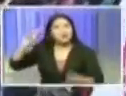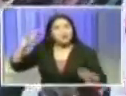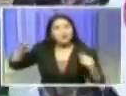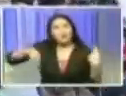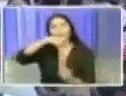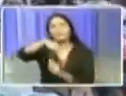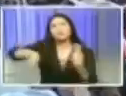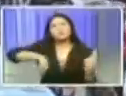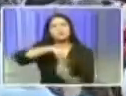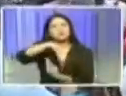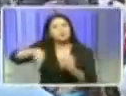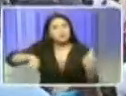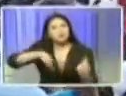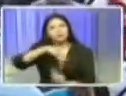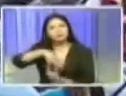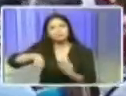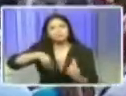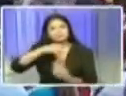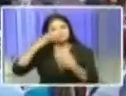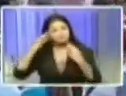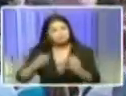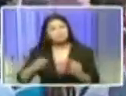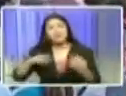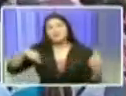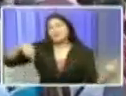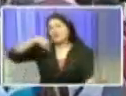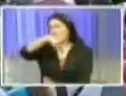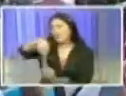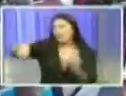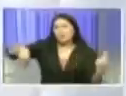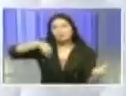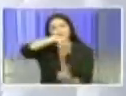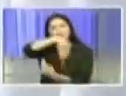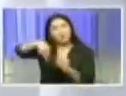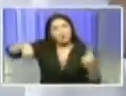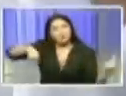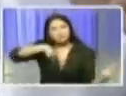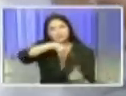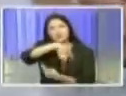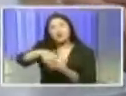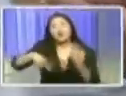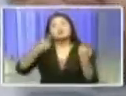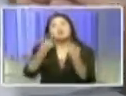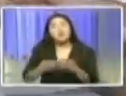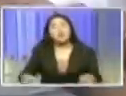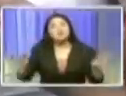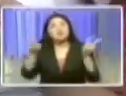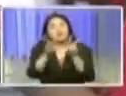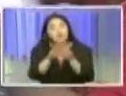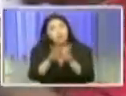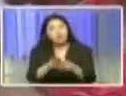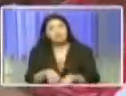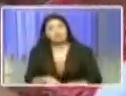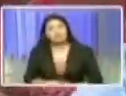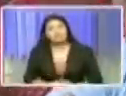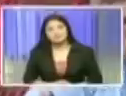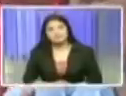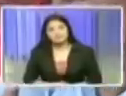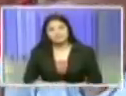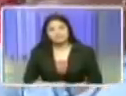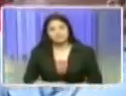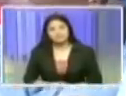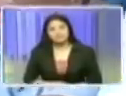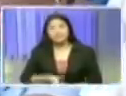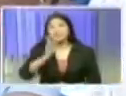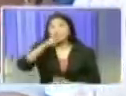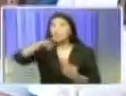revolución de la calidad, una revolución de los valores y